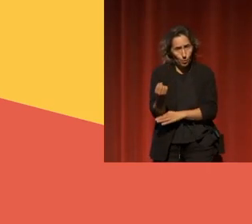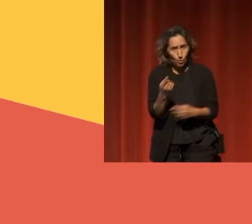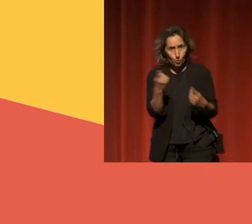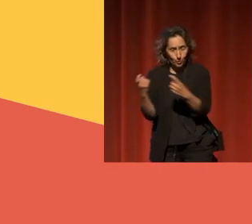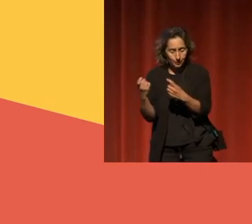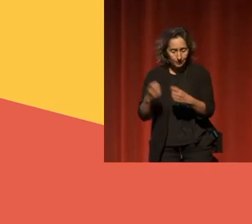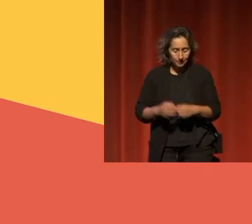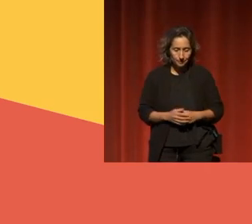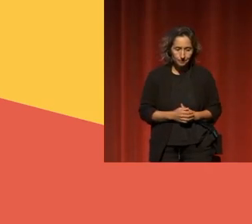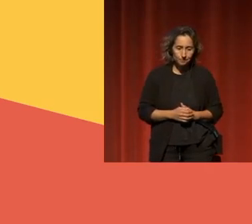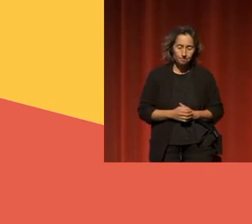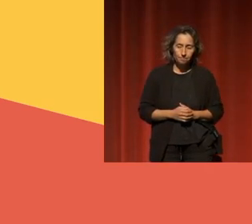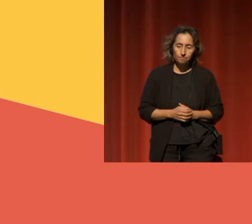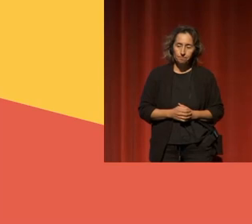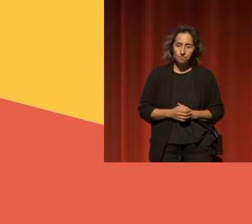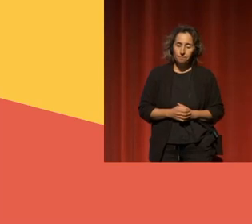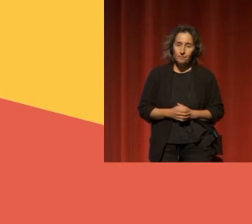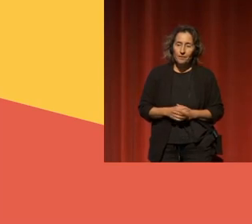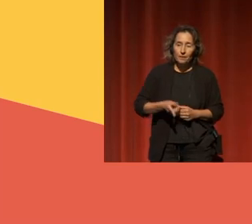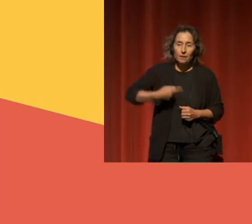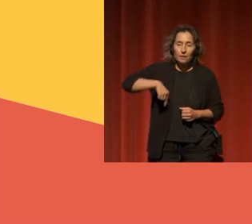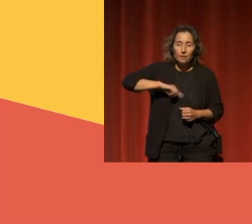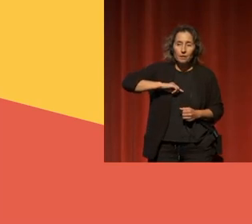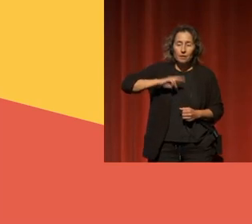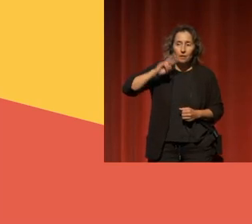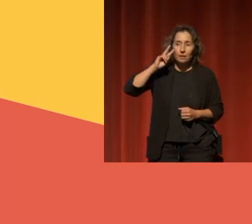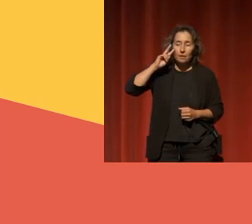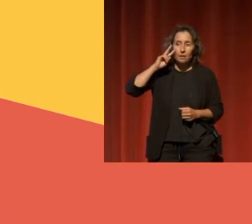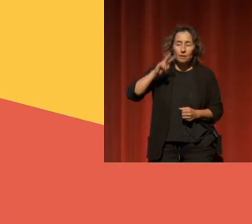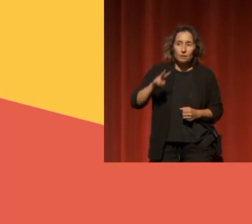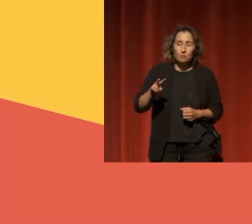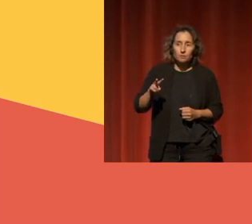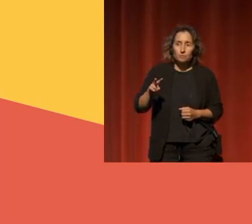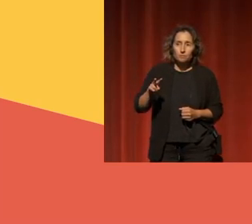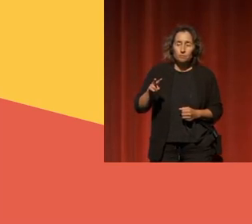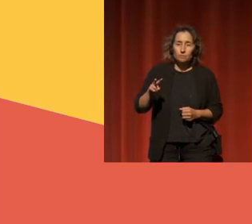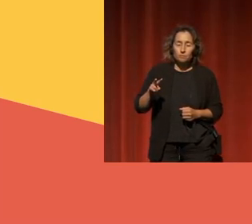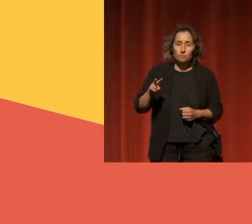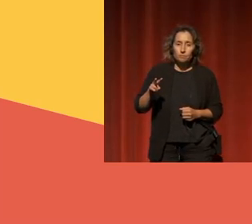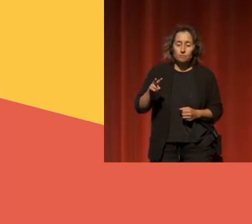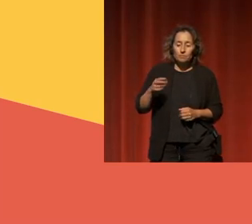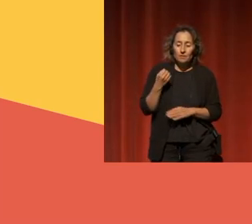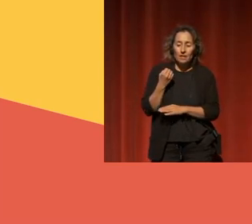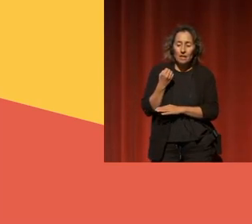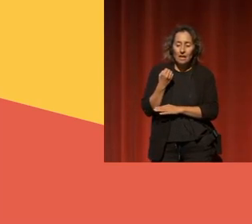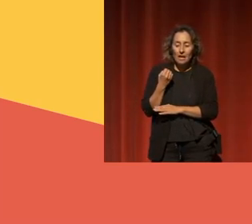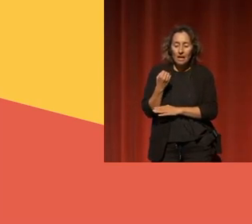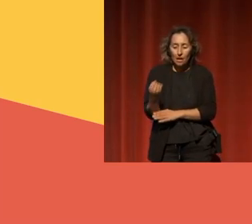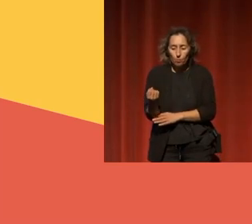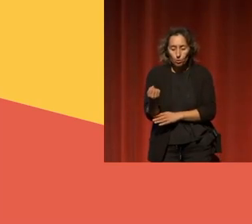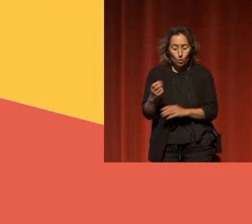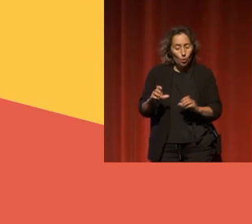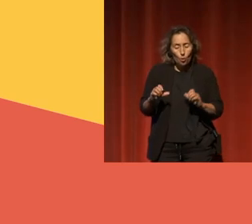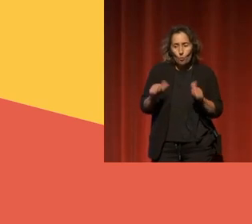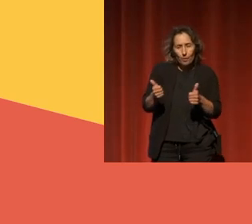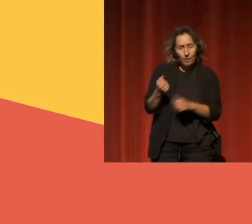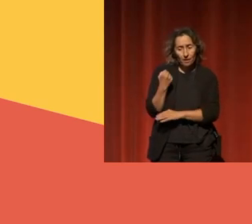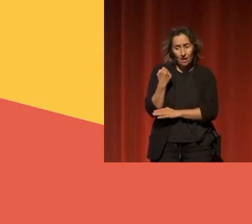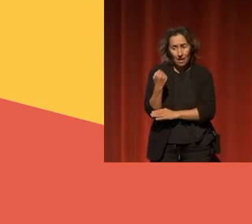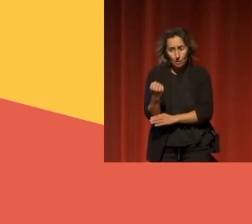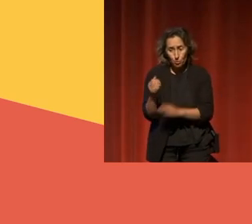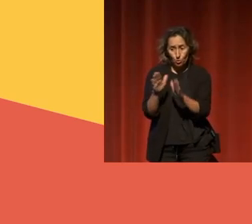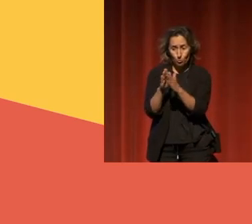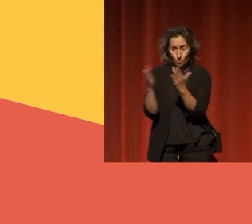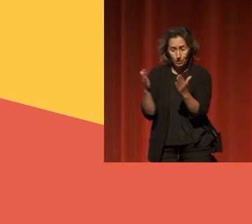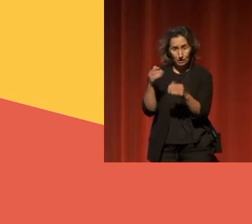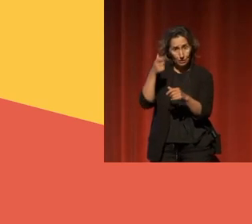eh una forma de una forma necesaria de apoyo o de iniciar este apoyo a las bibliotecas del